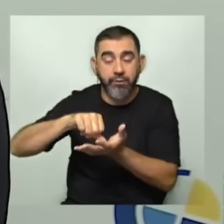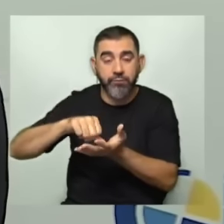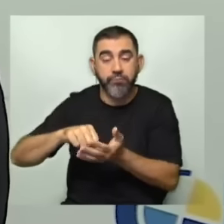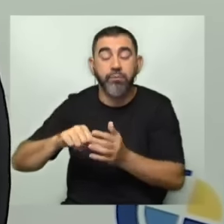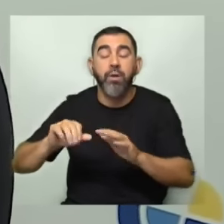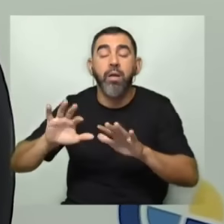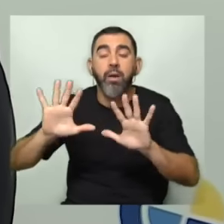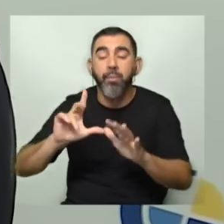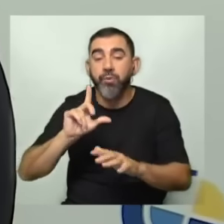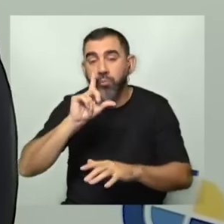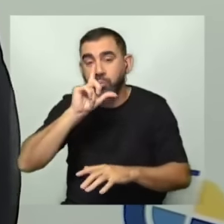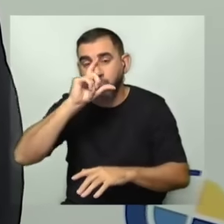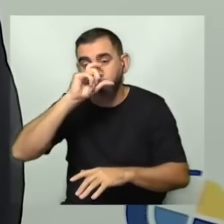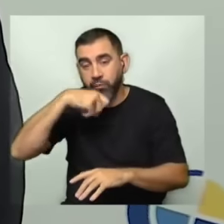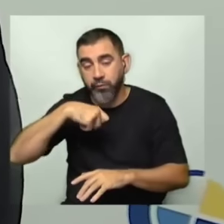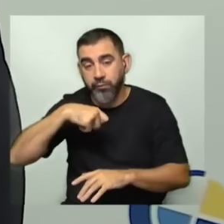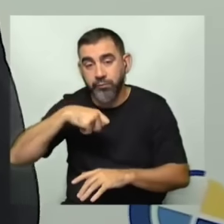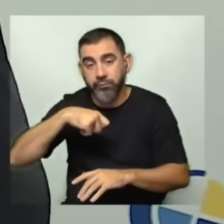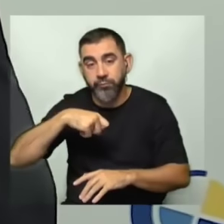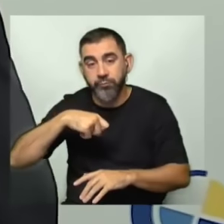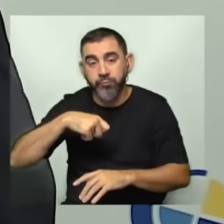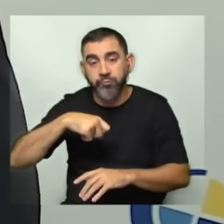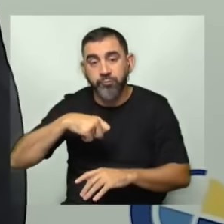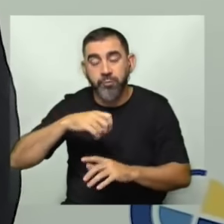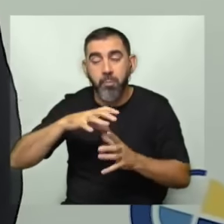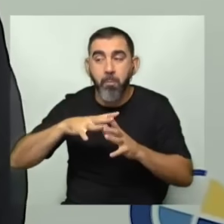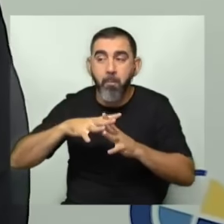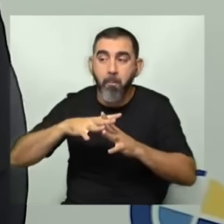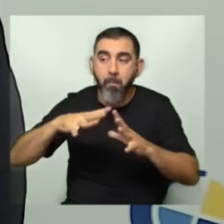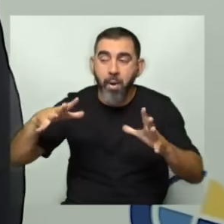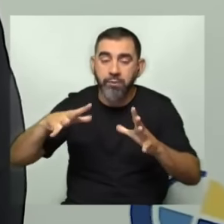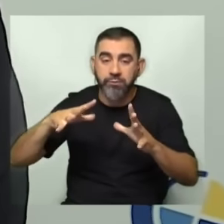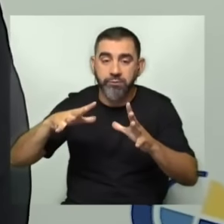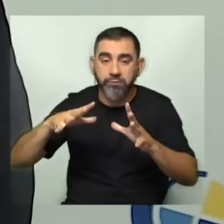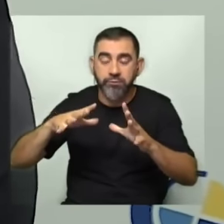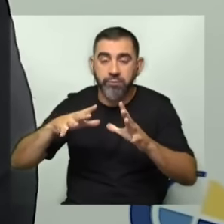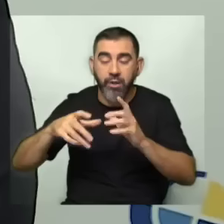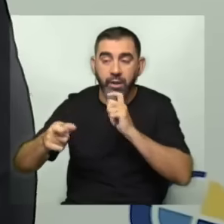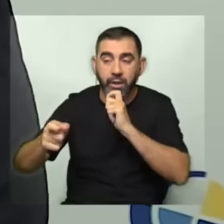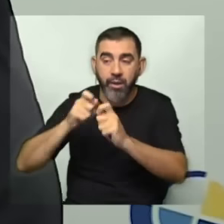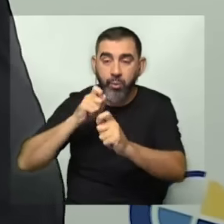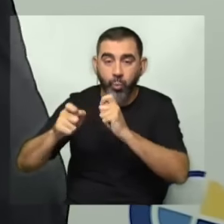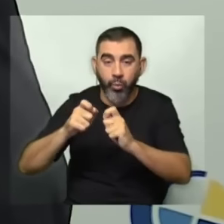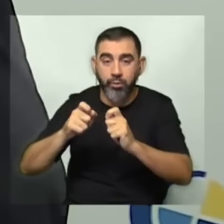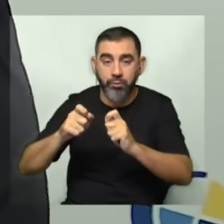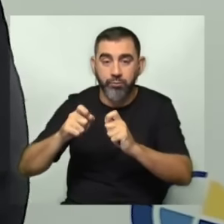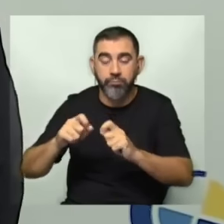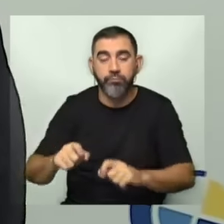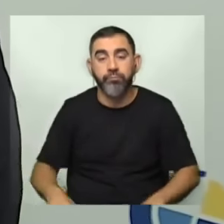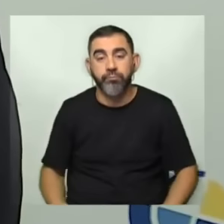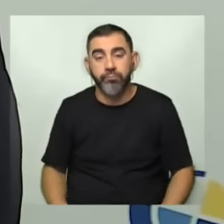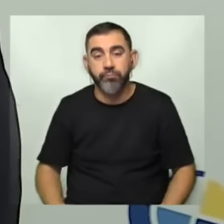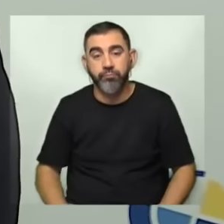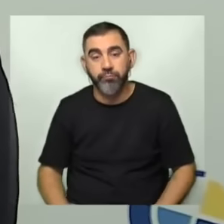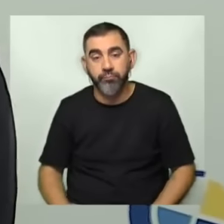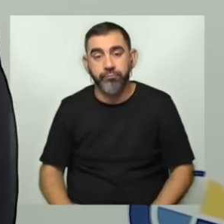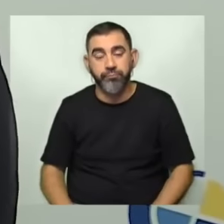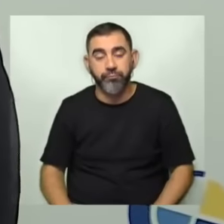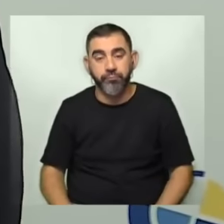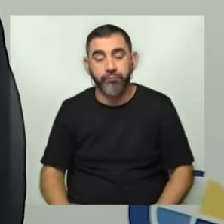posible que en Montevideo este tengamos un tamaño de muestra suficiente para alguna apertura este por algunas